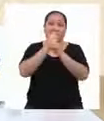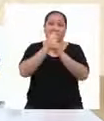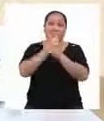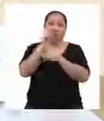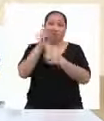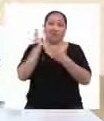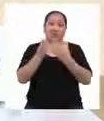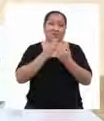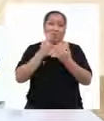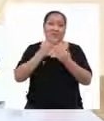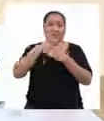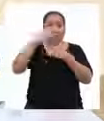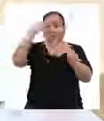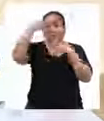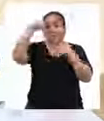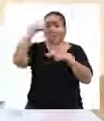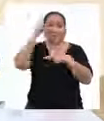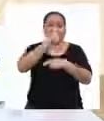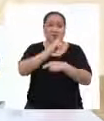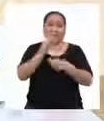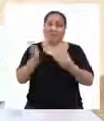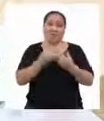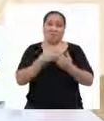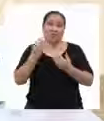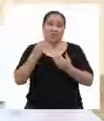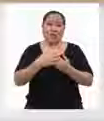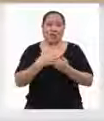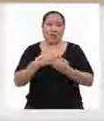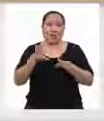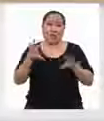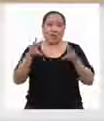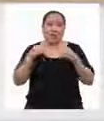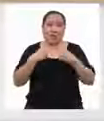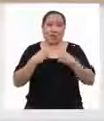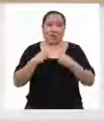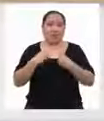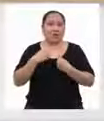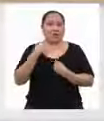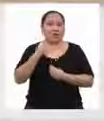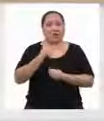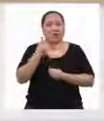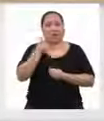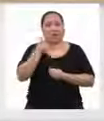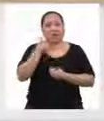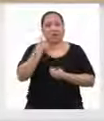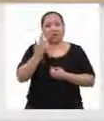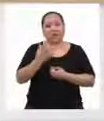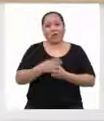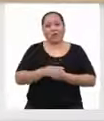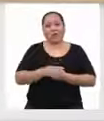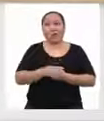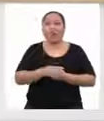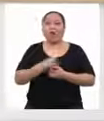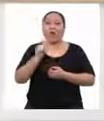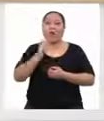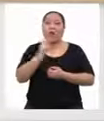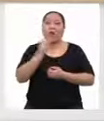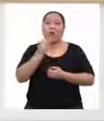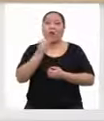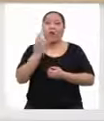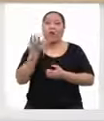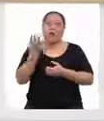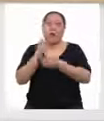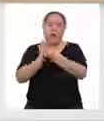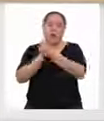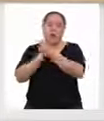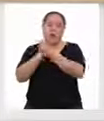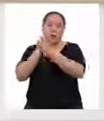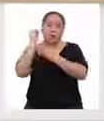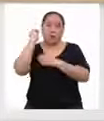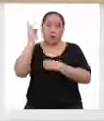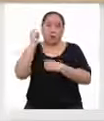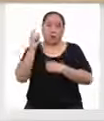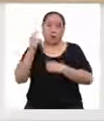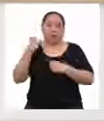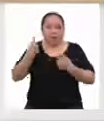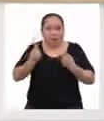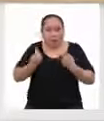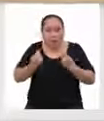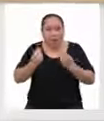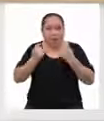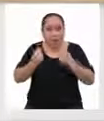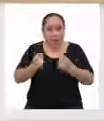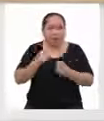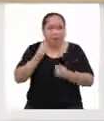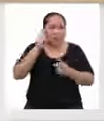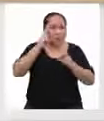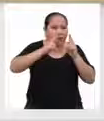las noticias no son fáciles de sobrellevar. Con los colegas hacemos nuestro mejor esfuerzo porque nos emociona ver